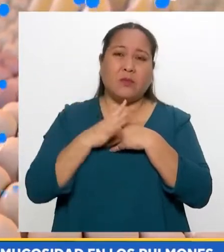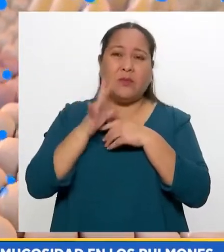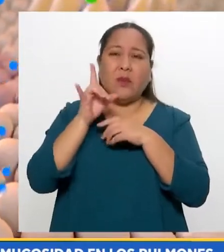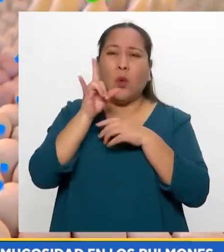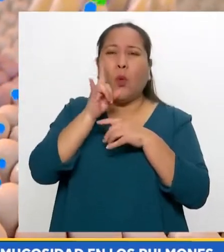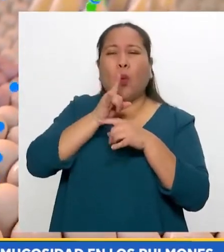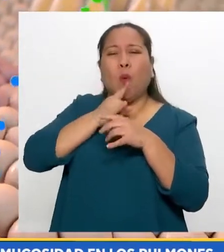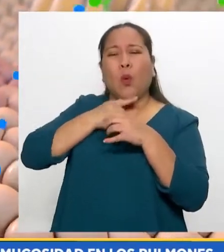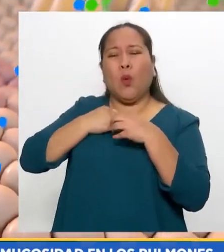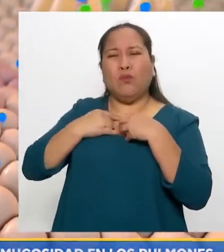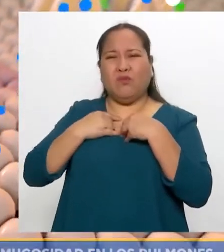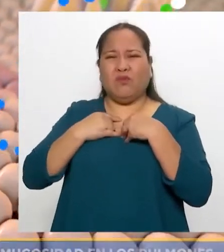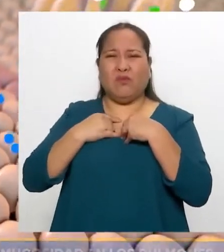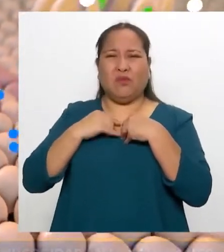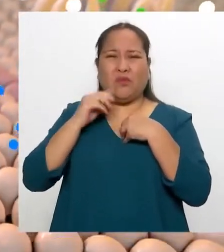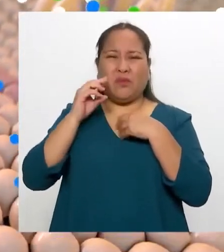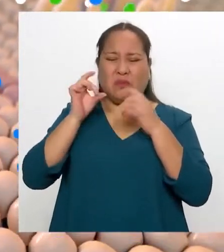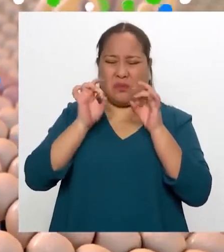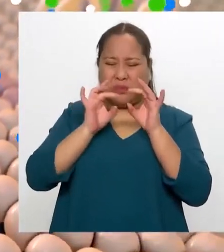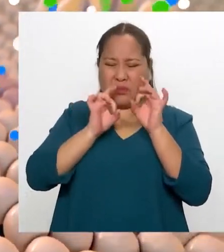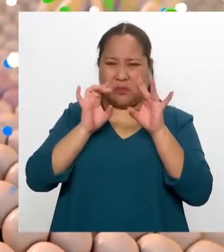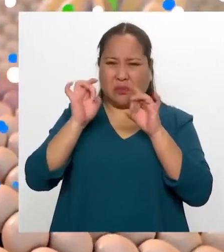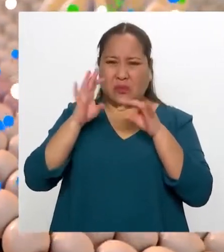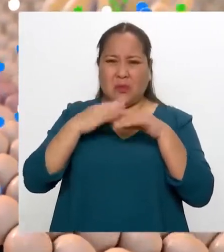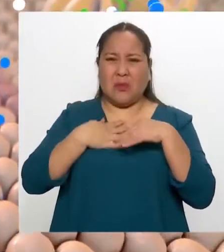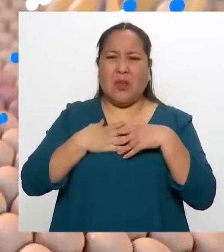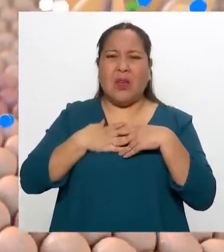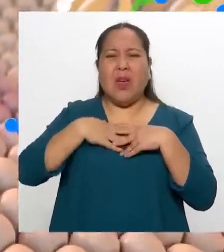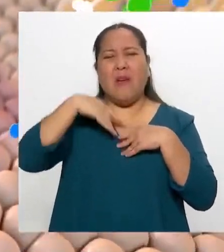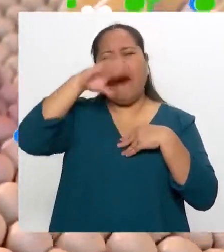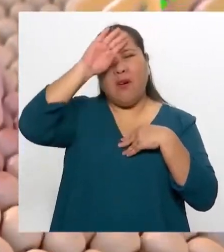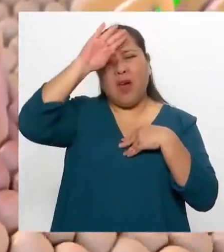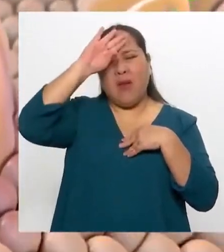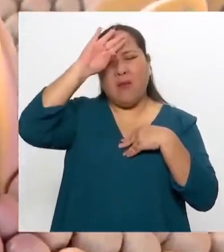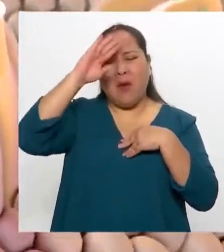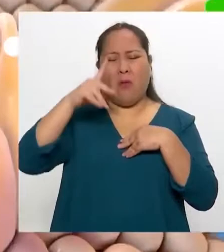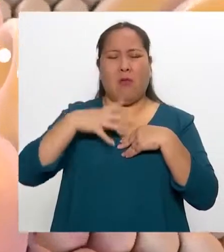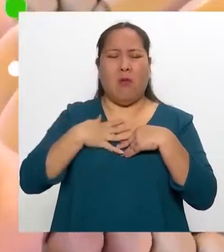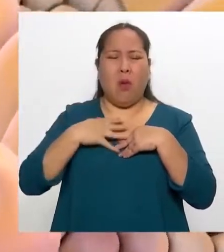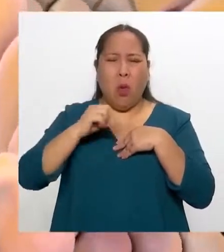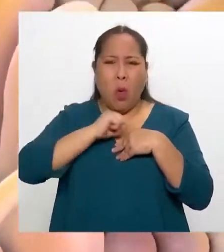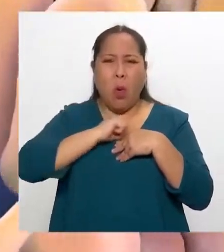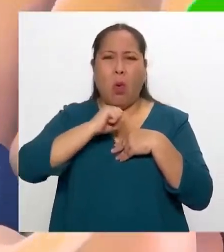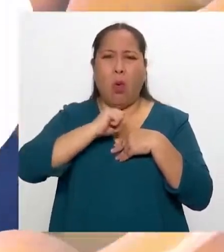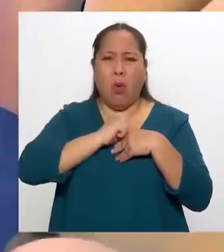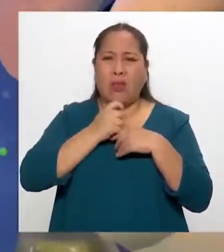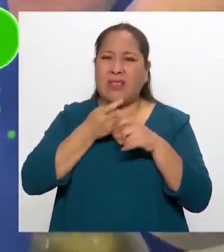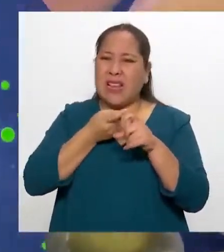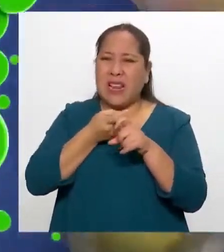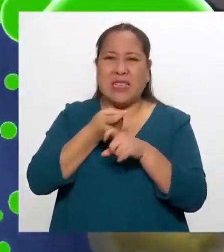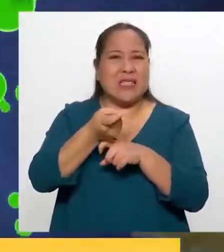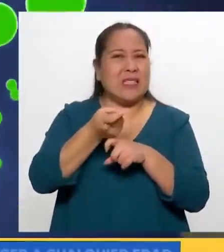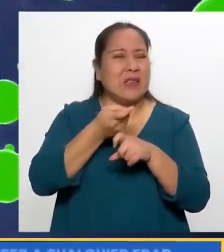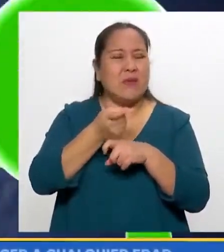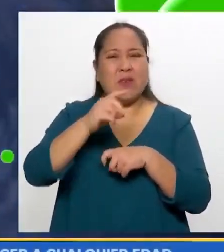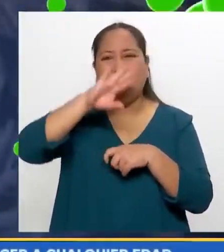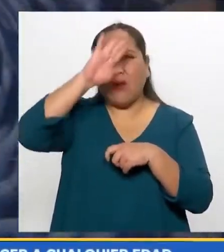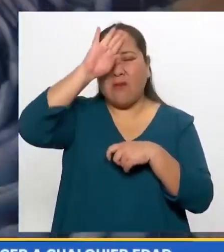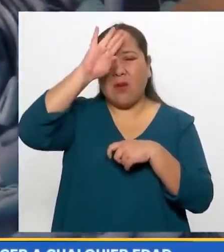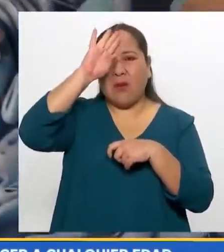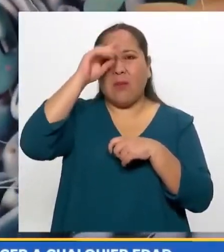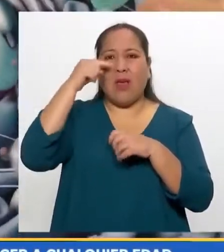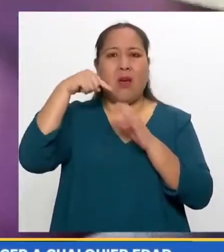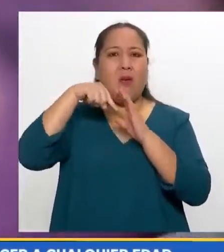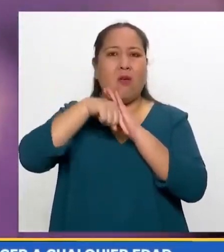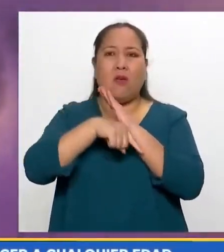jalan gérmenes, se localizan y entonces van a producir infecciones locales y así sucesivamente se va a producir daño, ¿no? Es una